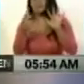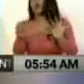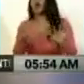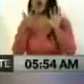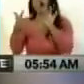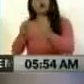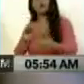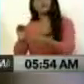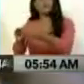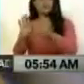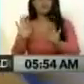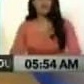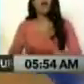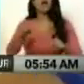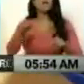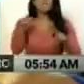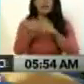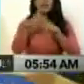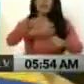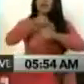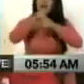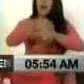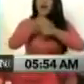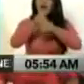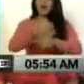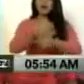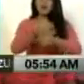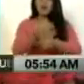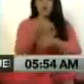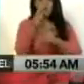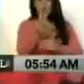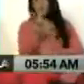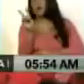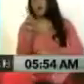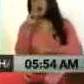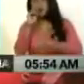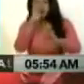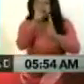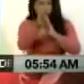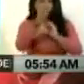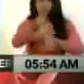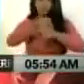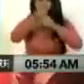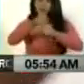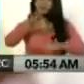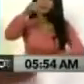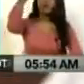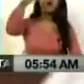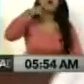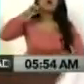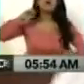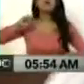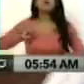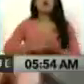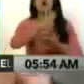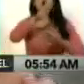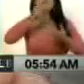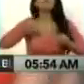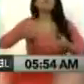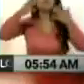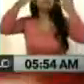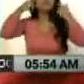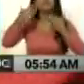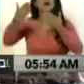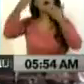caballo galopante hasta allá, hacia el futuro. gloria eterna al